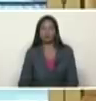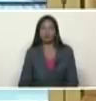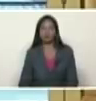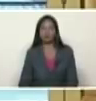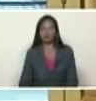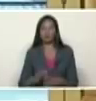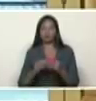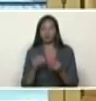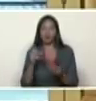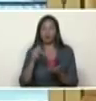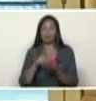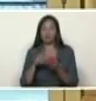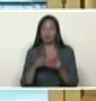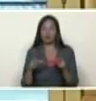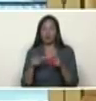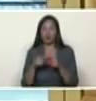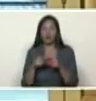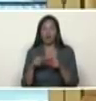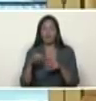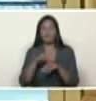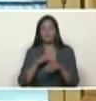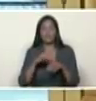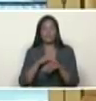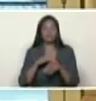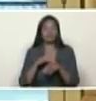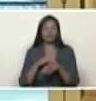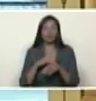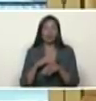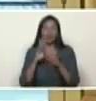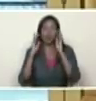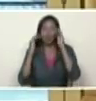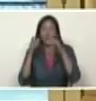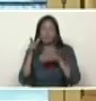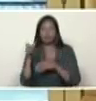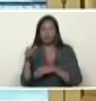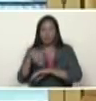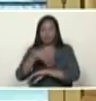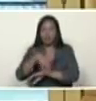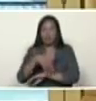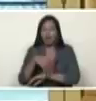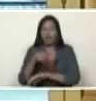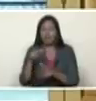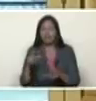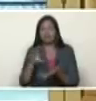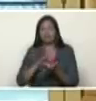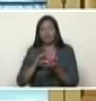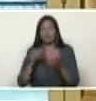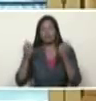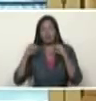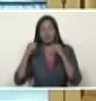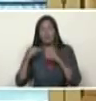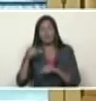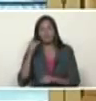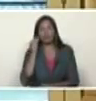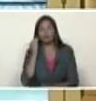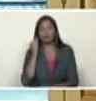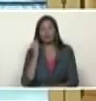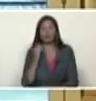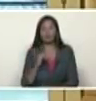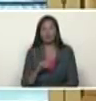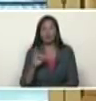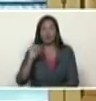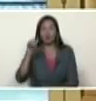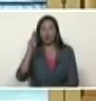están allá en la misión Negra Hipólita, en el Centro Terapéutico Socialista Femenino Juana